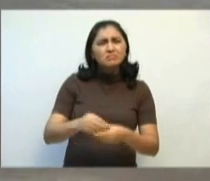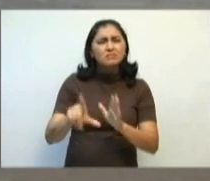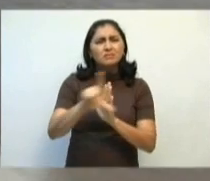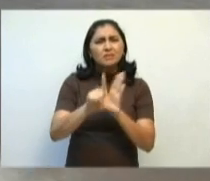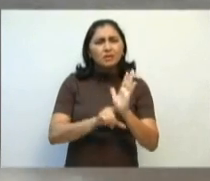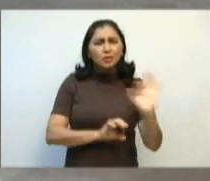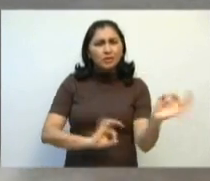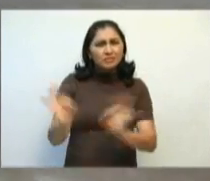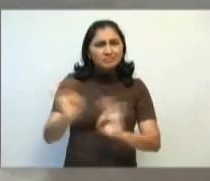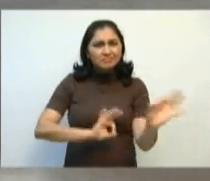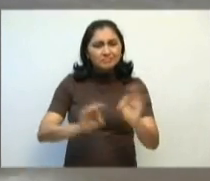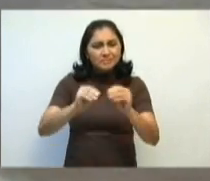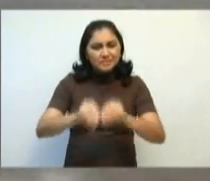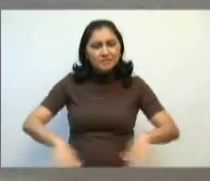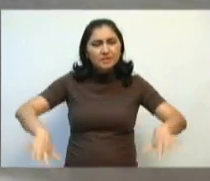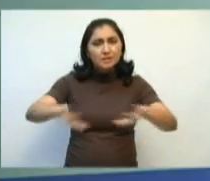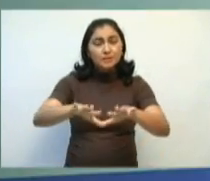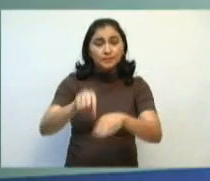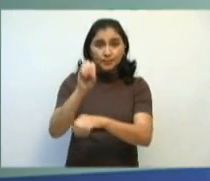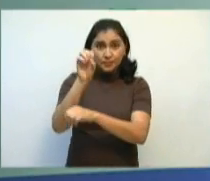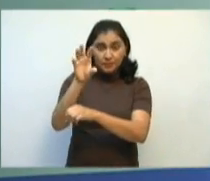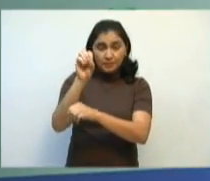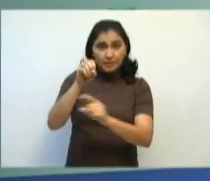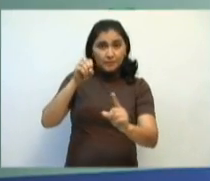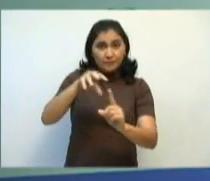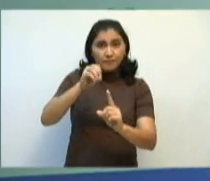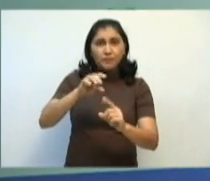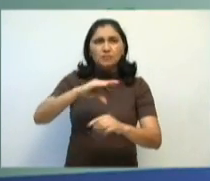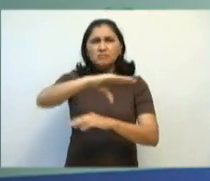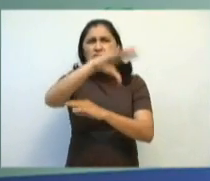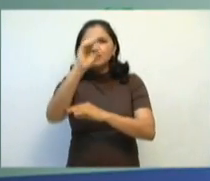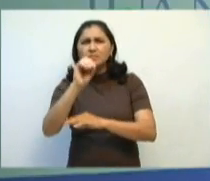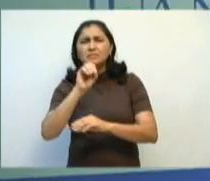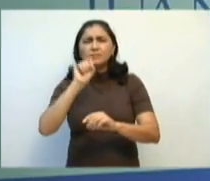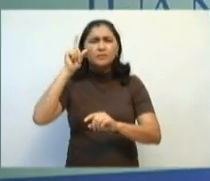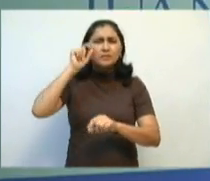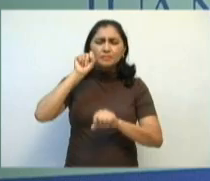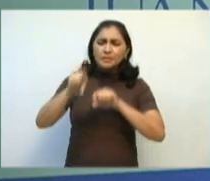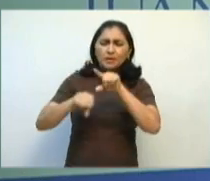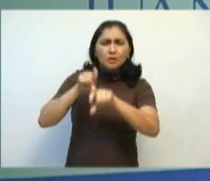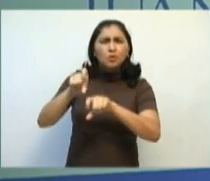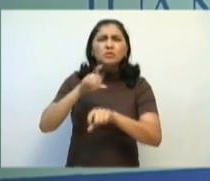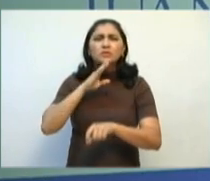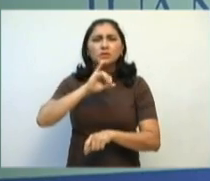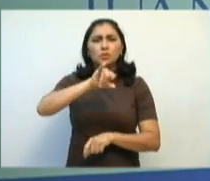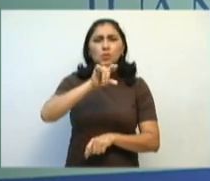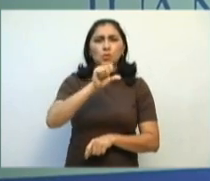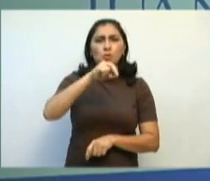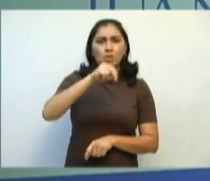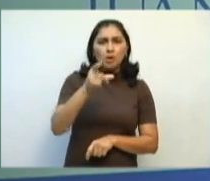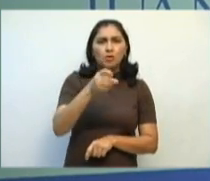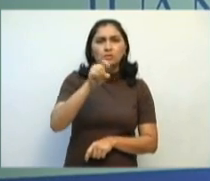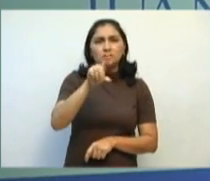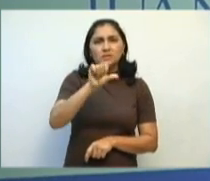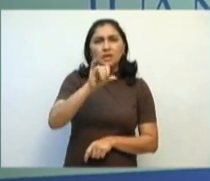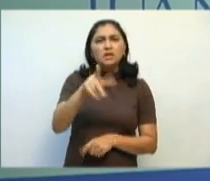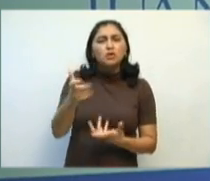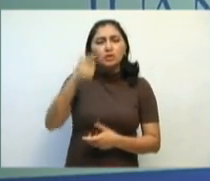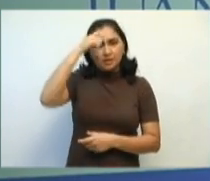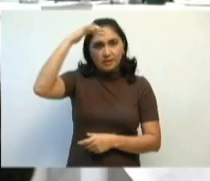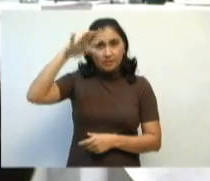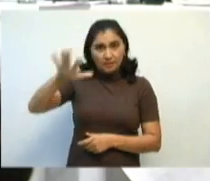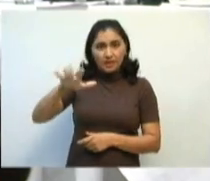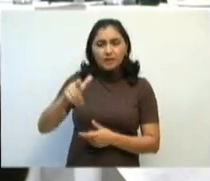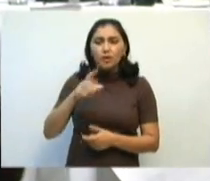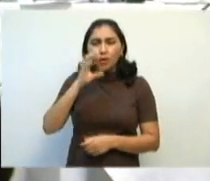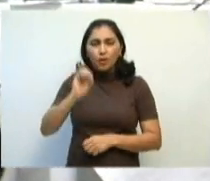de ley orgánica de ordenamiento territorial. Durante el foro, el Caribe le pregunta al gobierno, organizado por la Fundación de Altos Estudios Juan Gozaín en